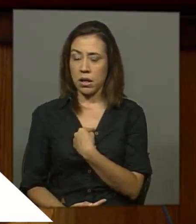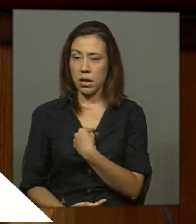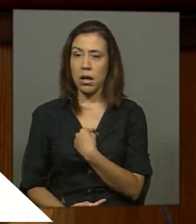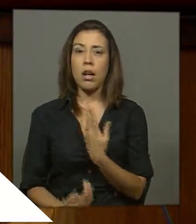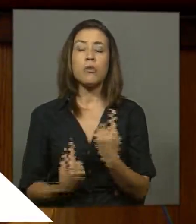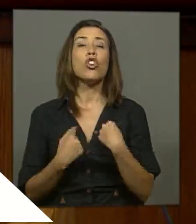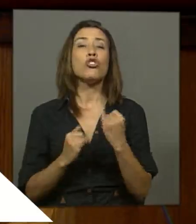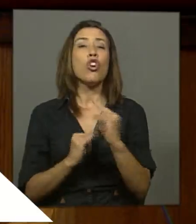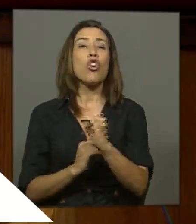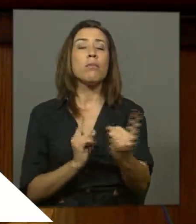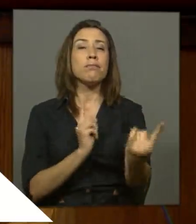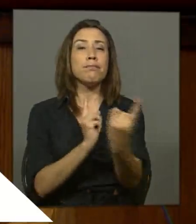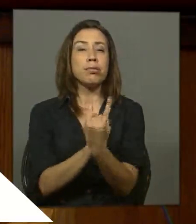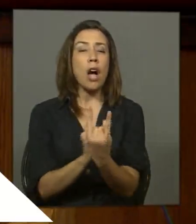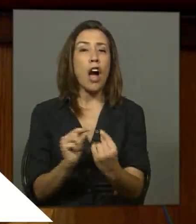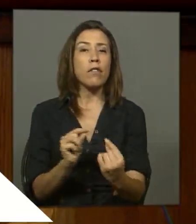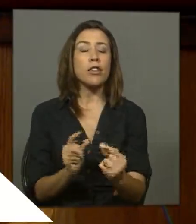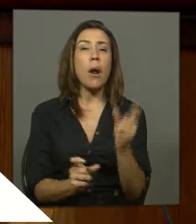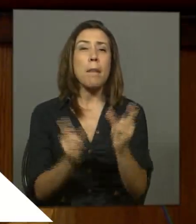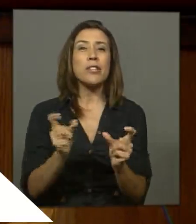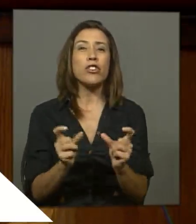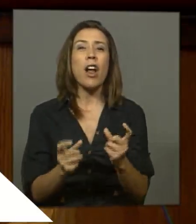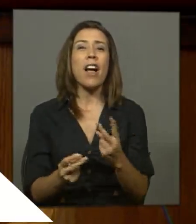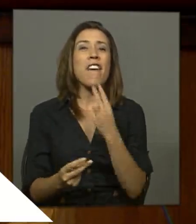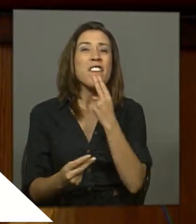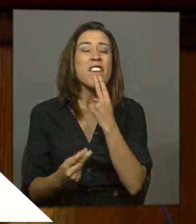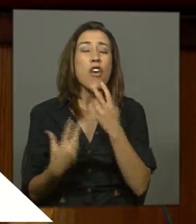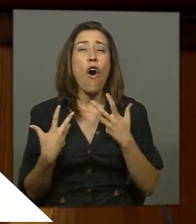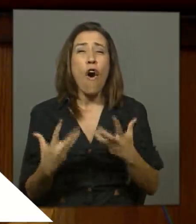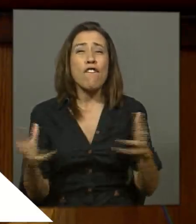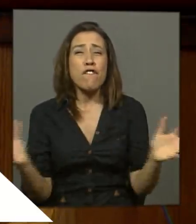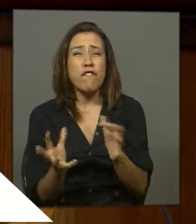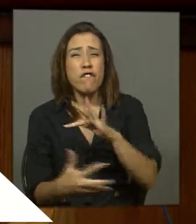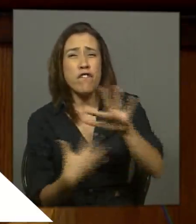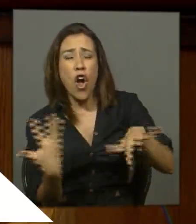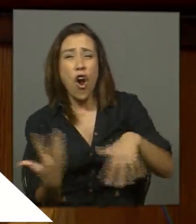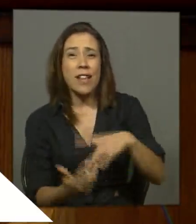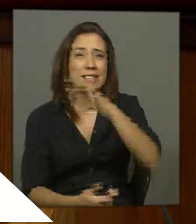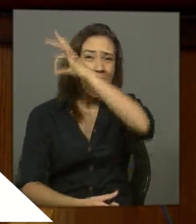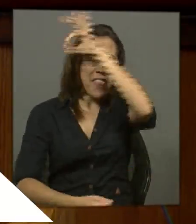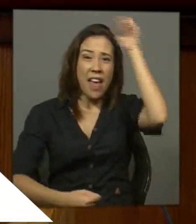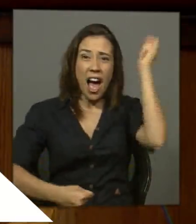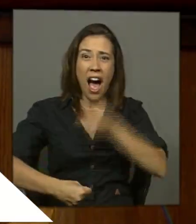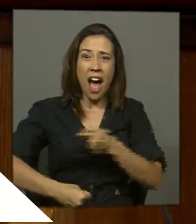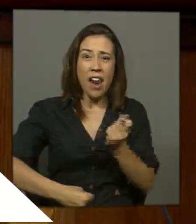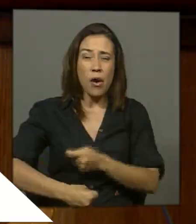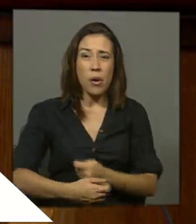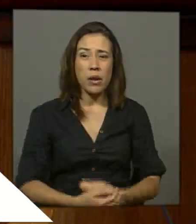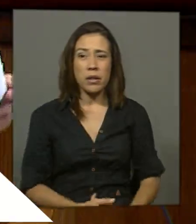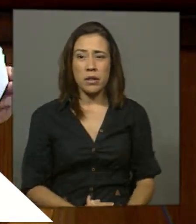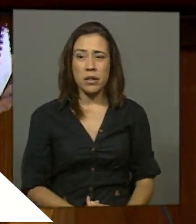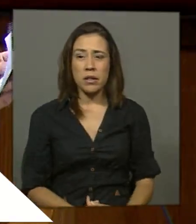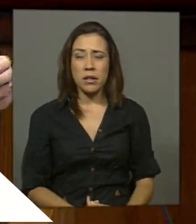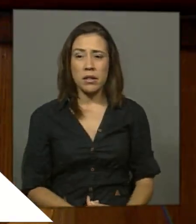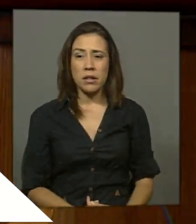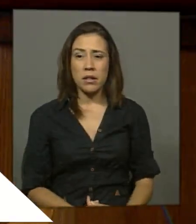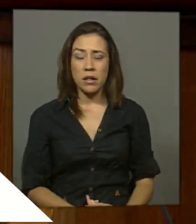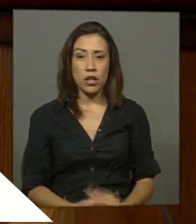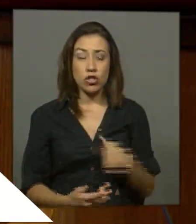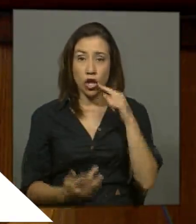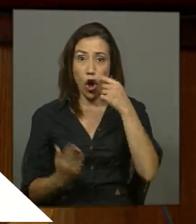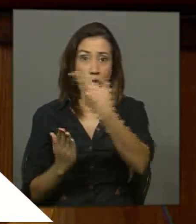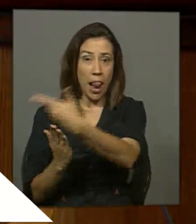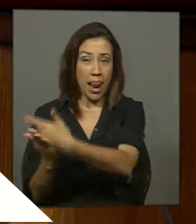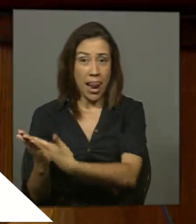personas que han sufrido la violencia en la araucanía la Aquí tengo una